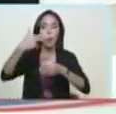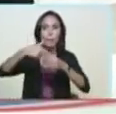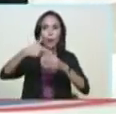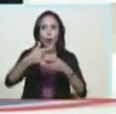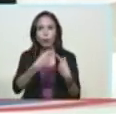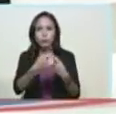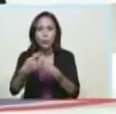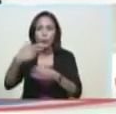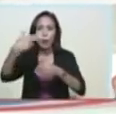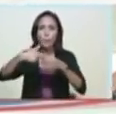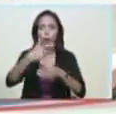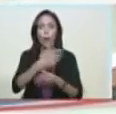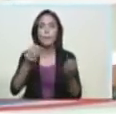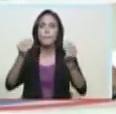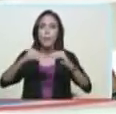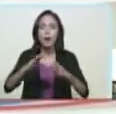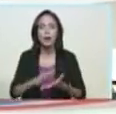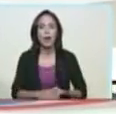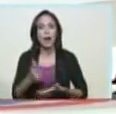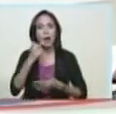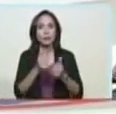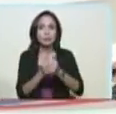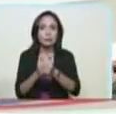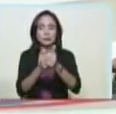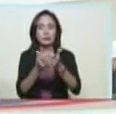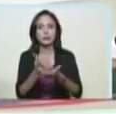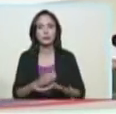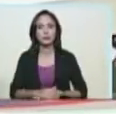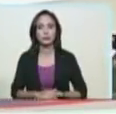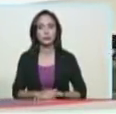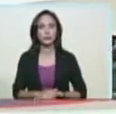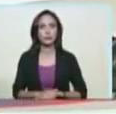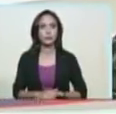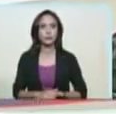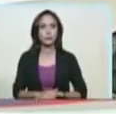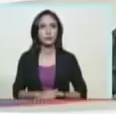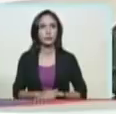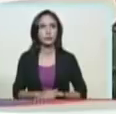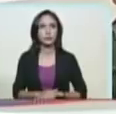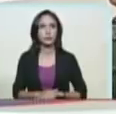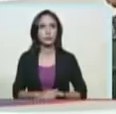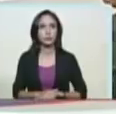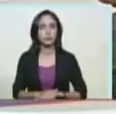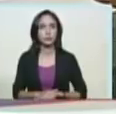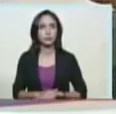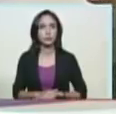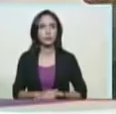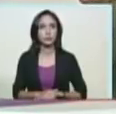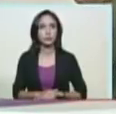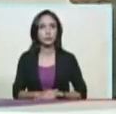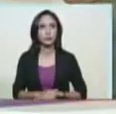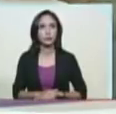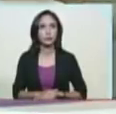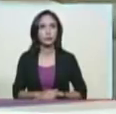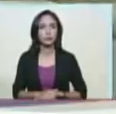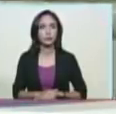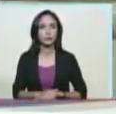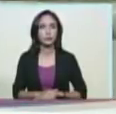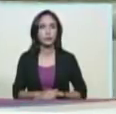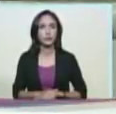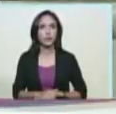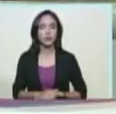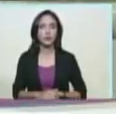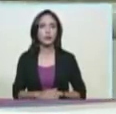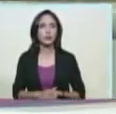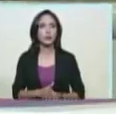petrolero y además no existía la persecución financiera entonces es un elemento muy importante ha